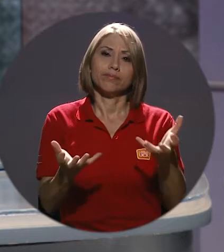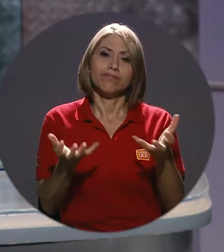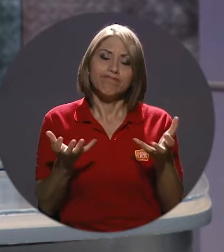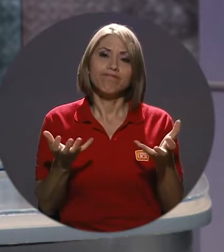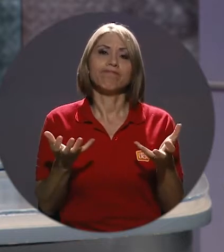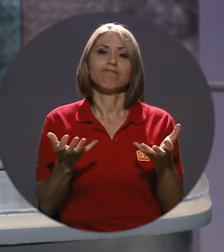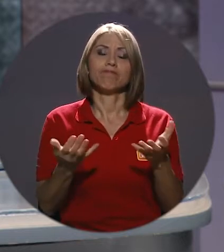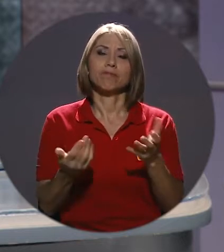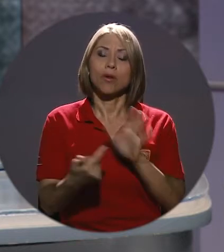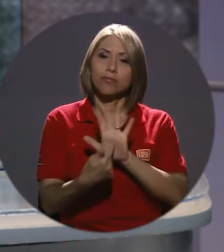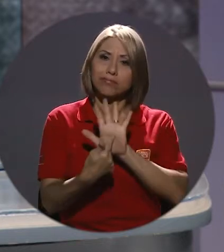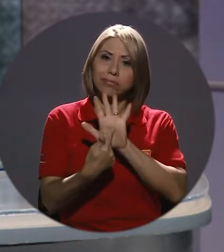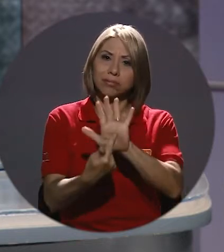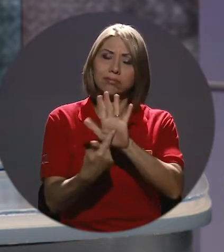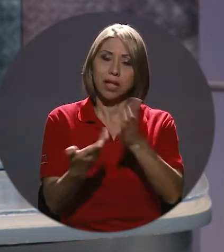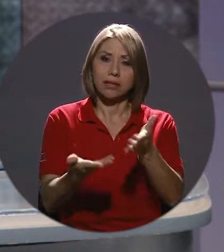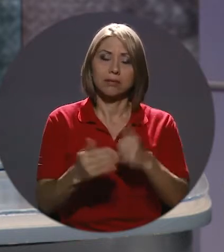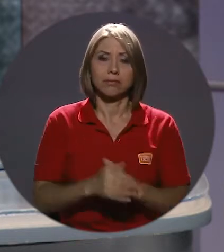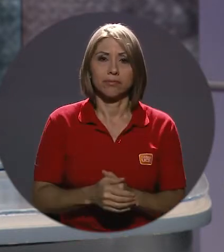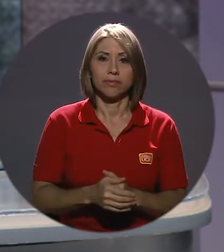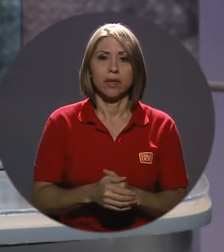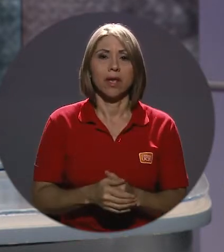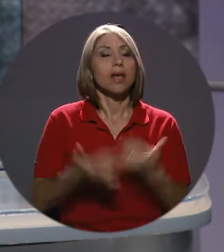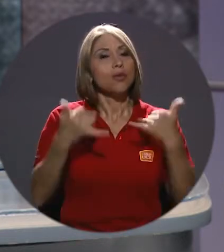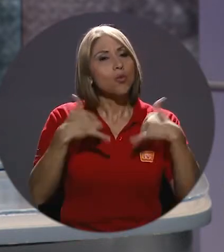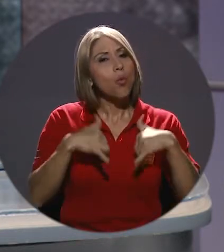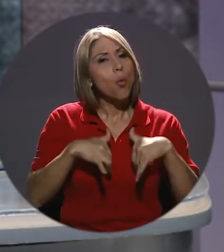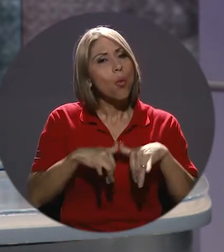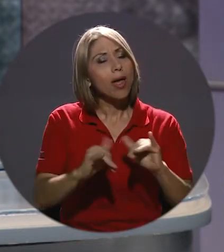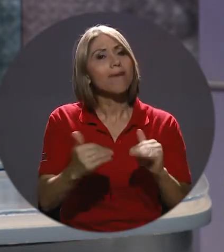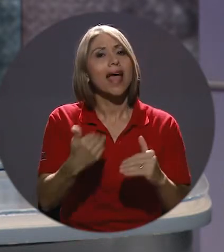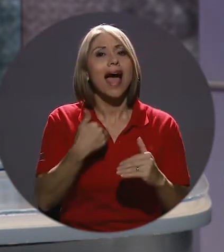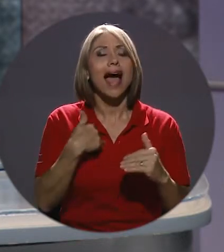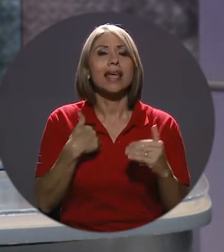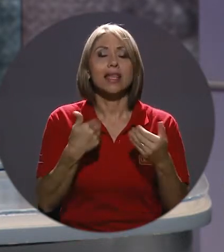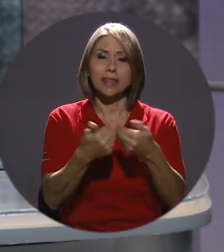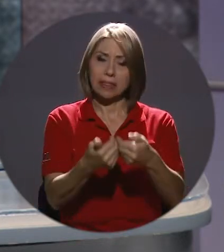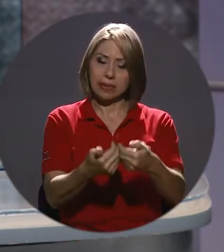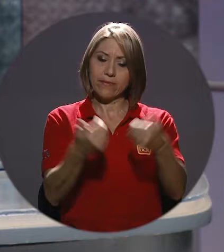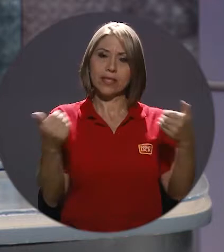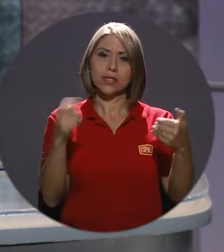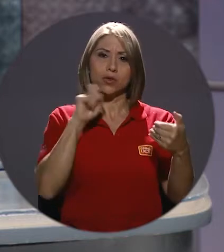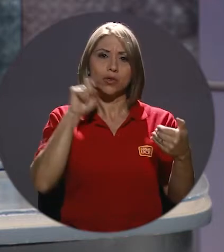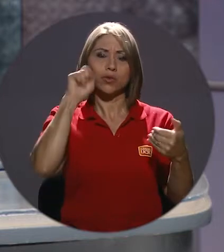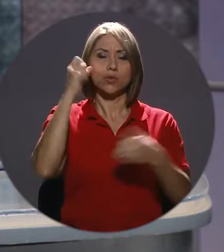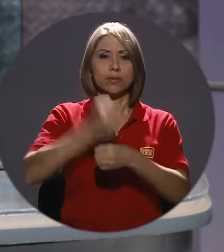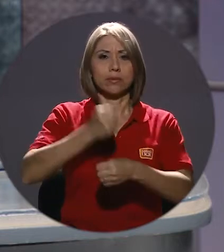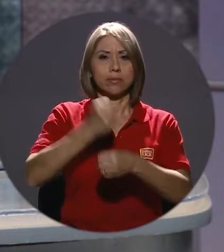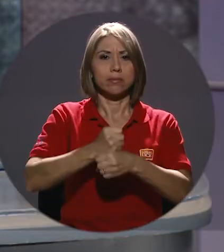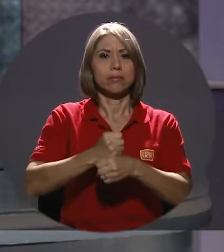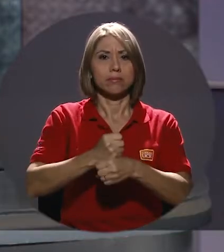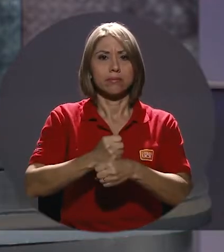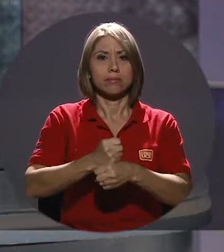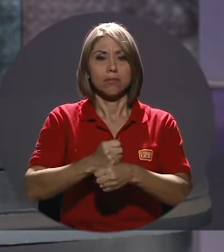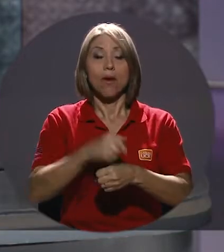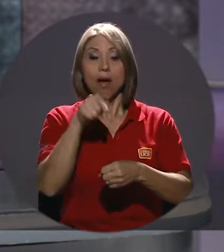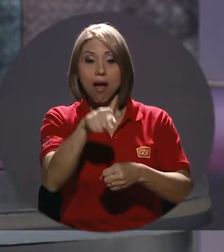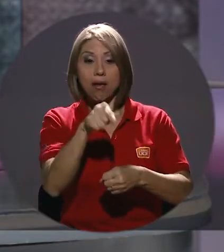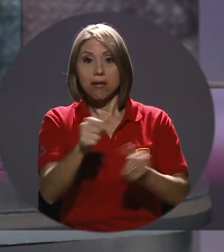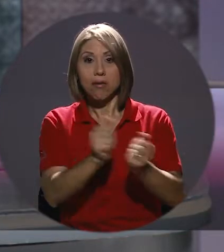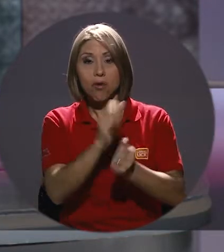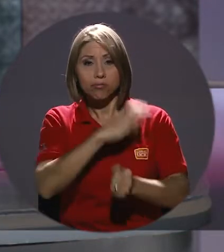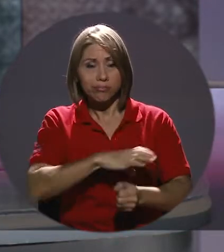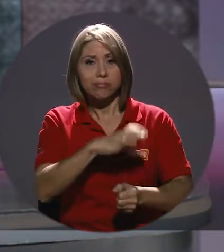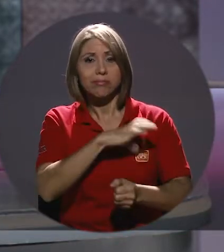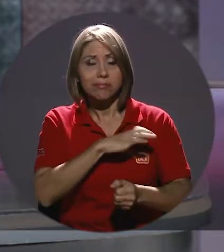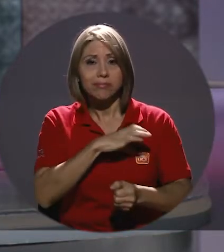quisiéramos resaltar ese hecho de que aún persiste una división sexual del trabajo marcada por